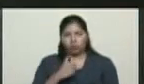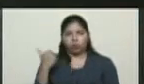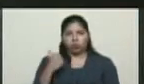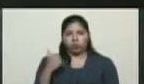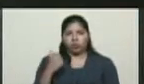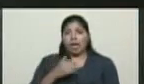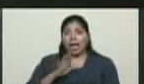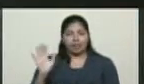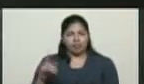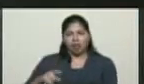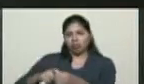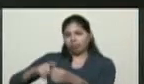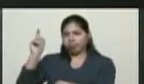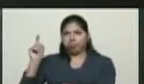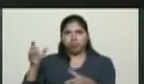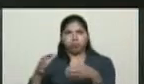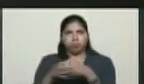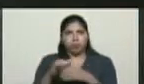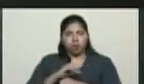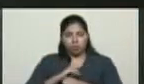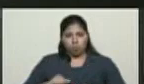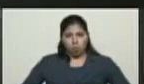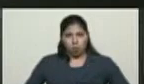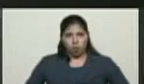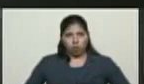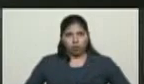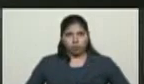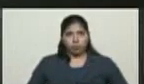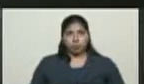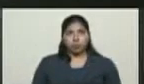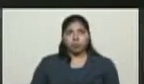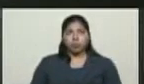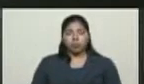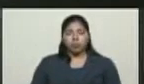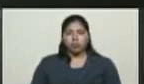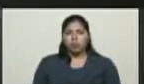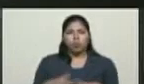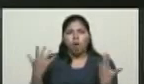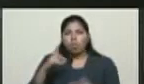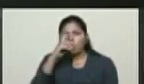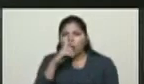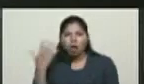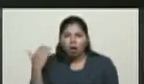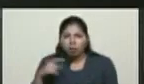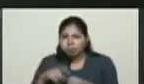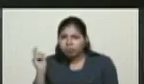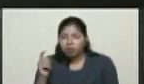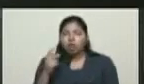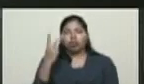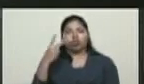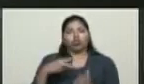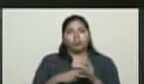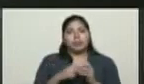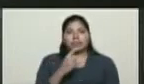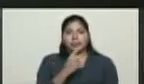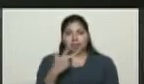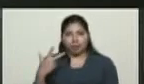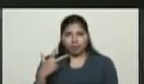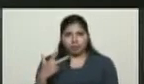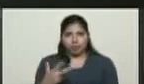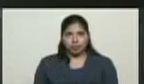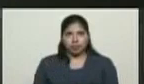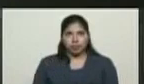oficial desertor del ejército bolivariano, dado de baja en el año 2013, quien trabajaba como